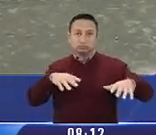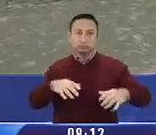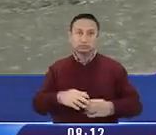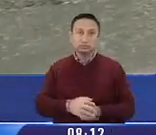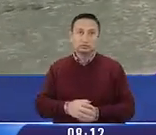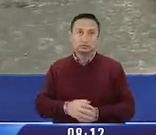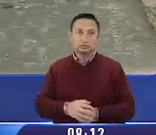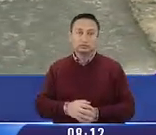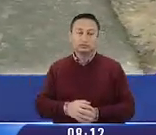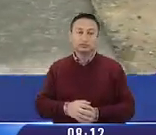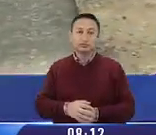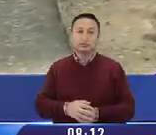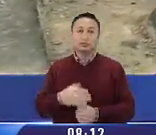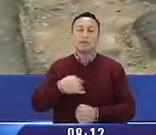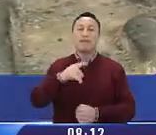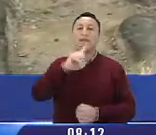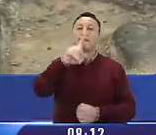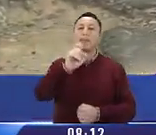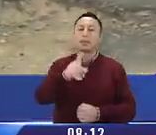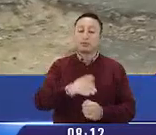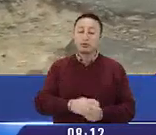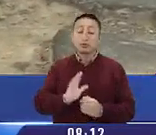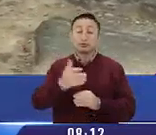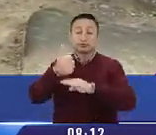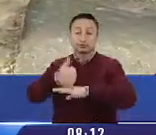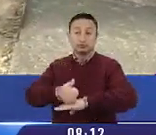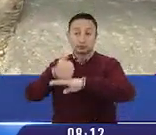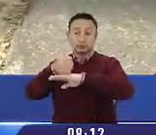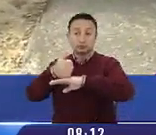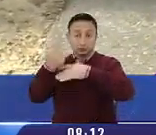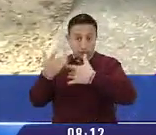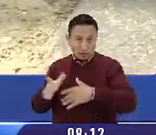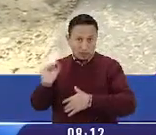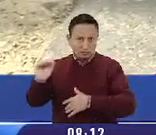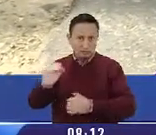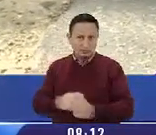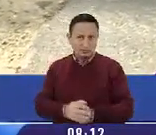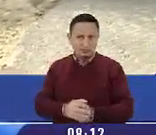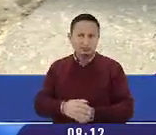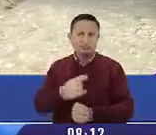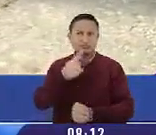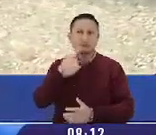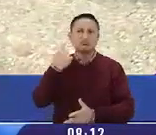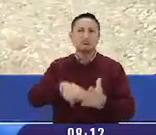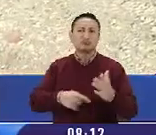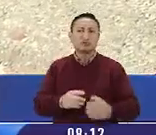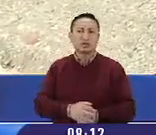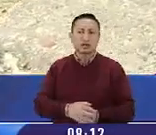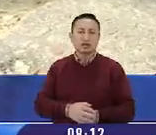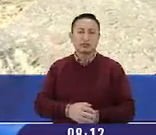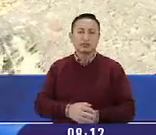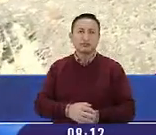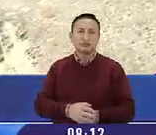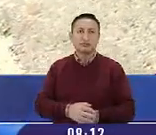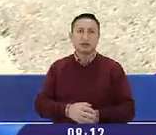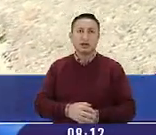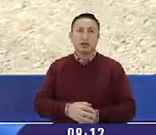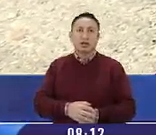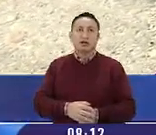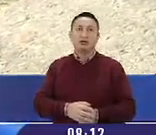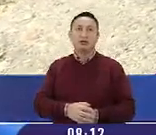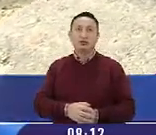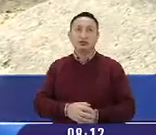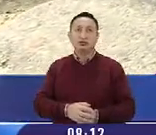las paredes. Vecinos, ustedes ya han insistido a las autoridades, han hecho las llamadas respectivas. ¿Qué decirles? Sabemos que están pendientes de nuestro noticiero. Ay,